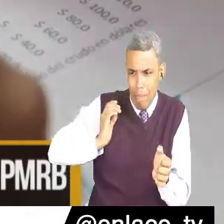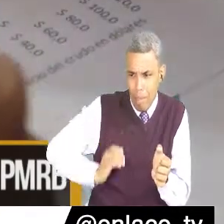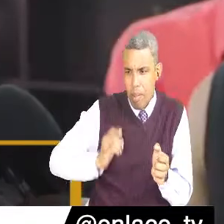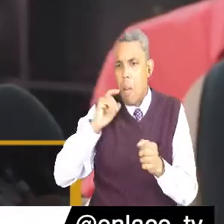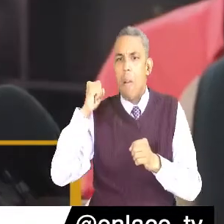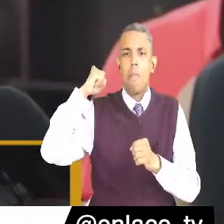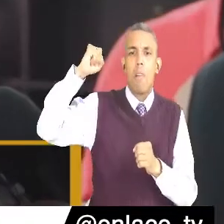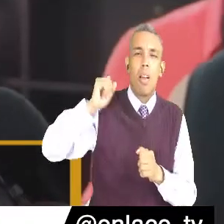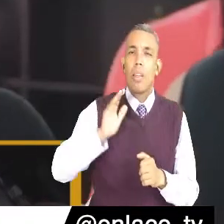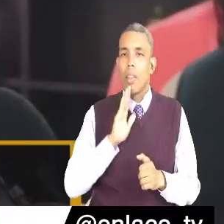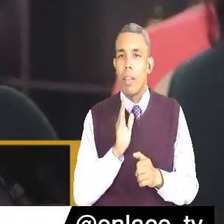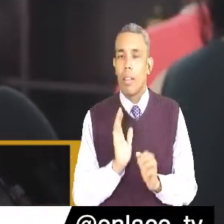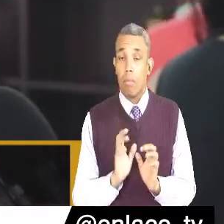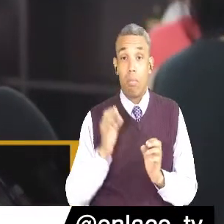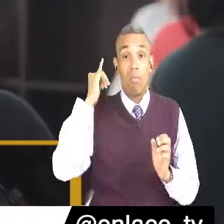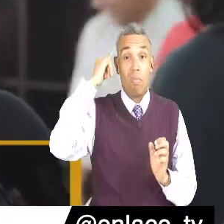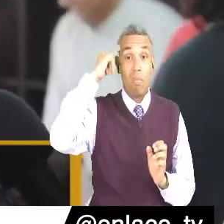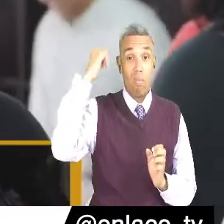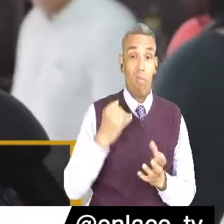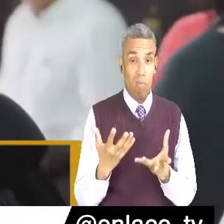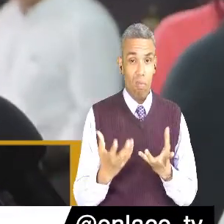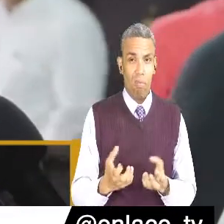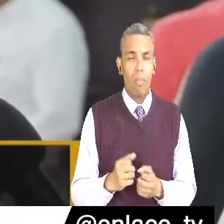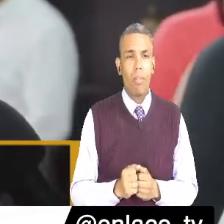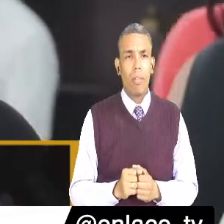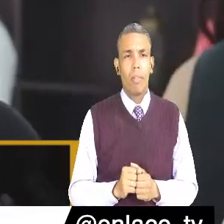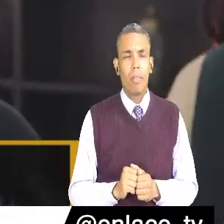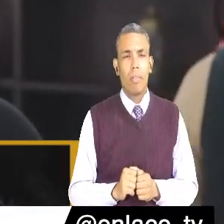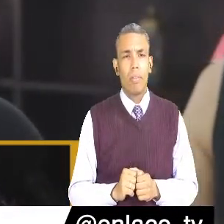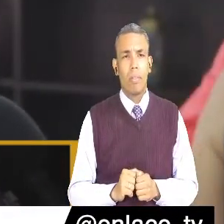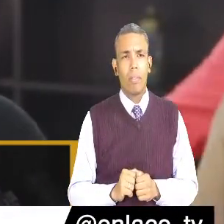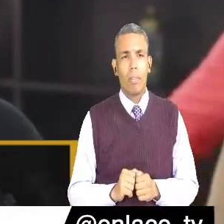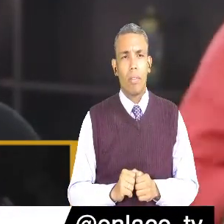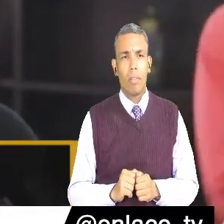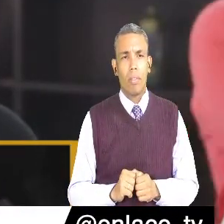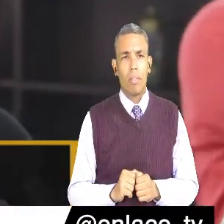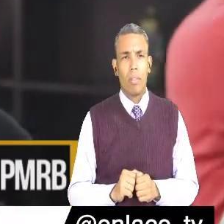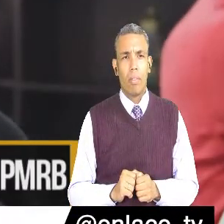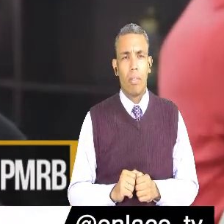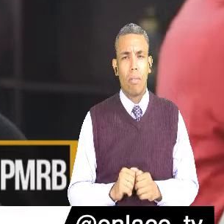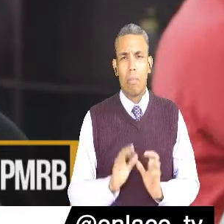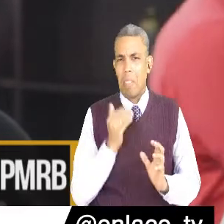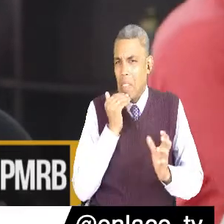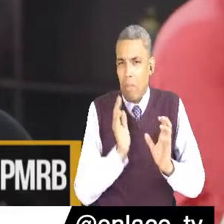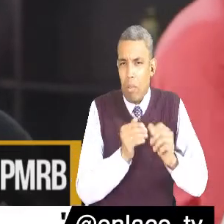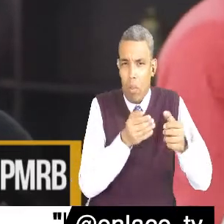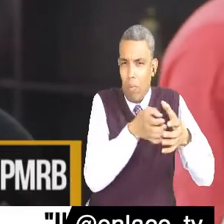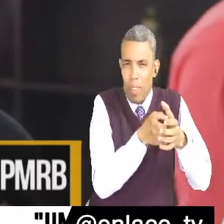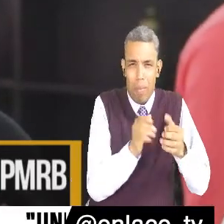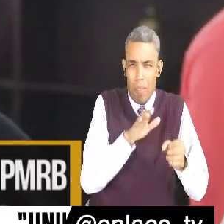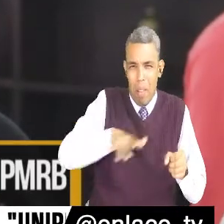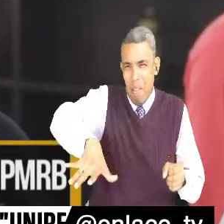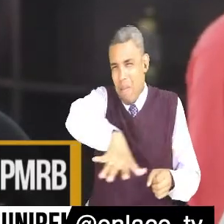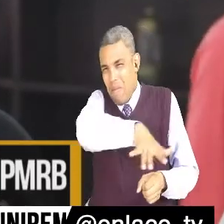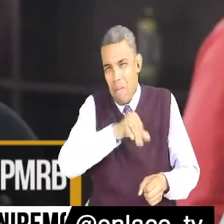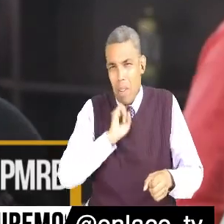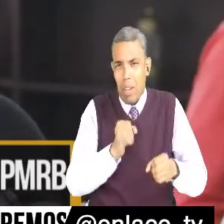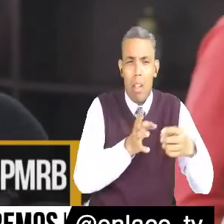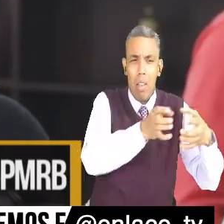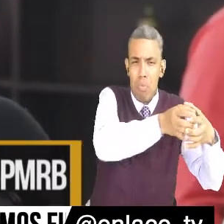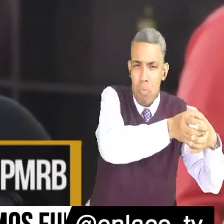juntas. Dos representantes de cada uno de los sectores de la ciudad, de todos los sectores, y que se va a reunir el